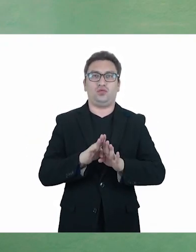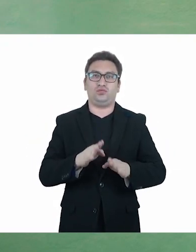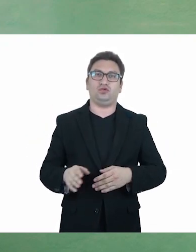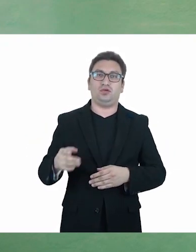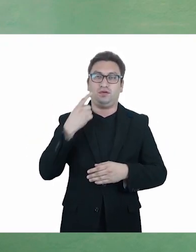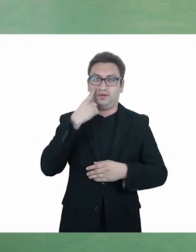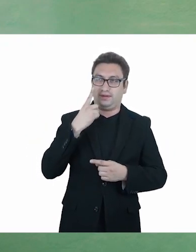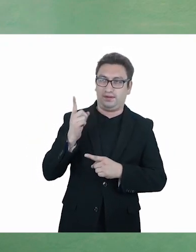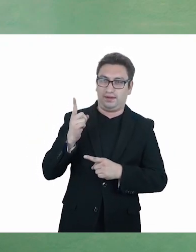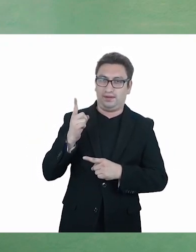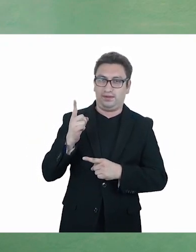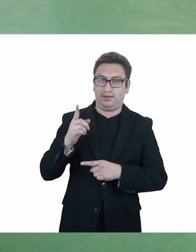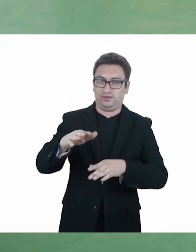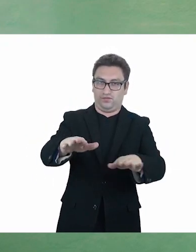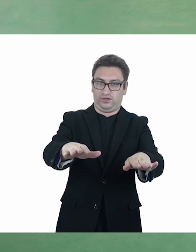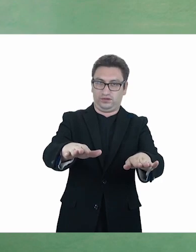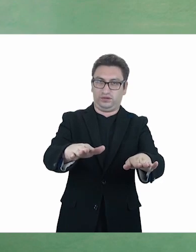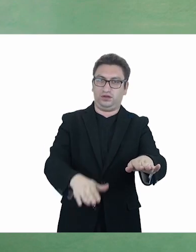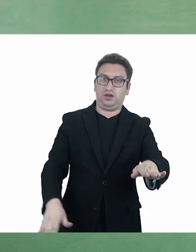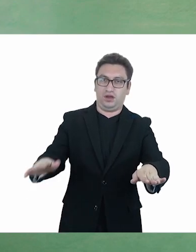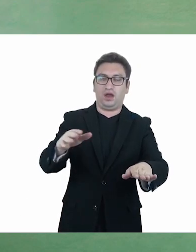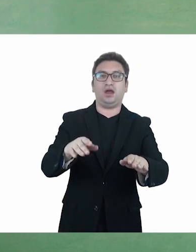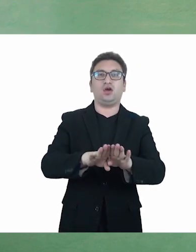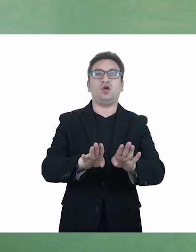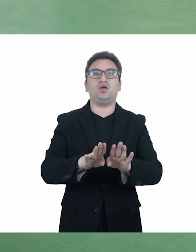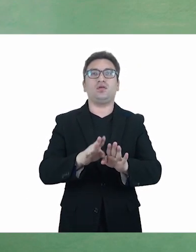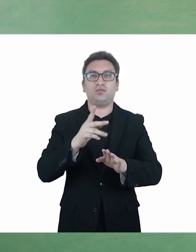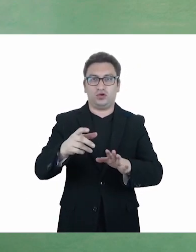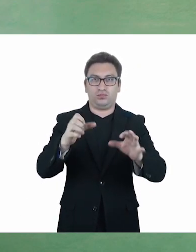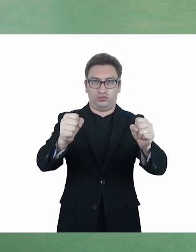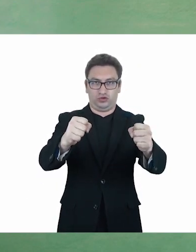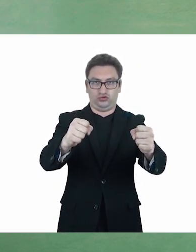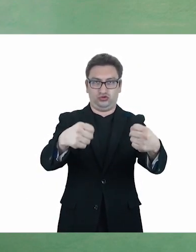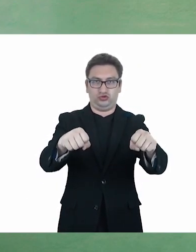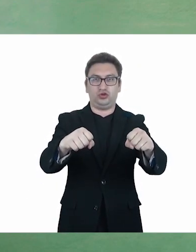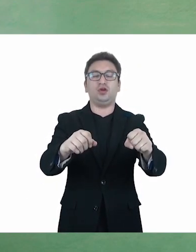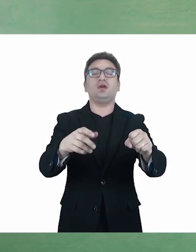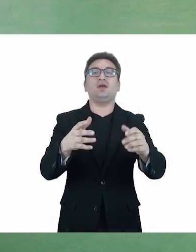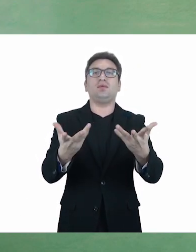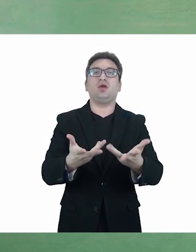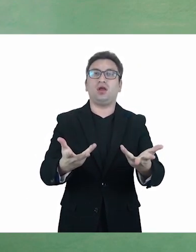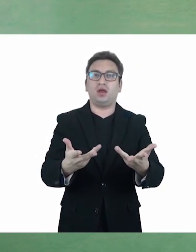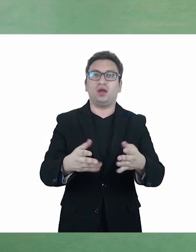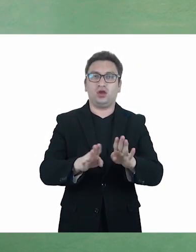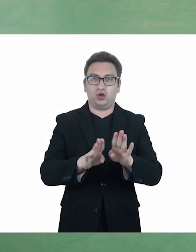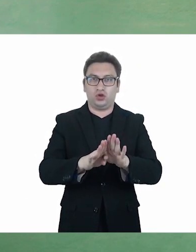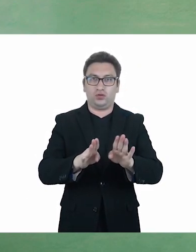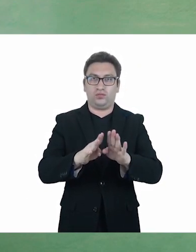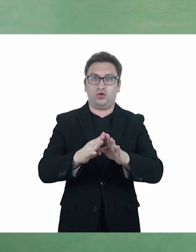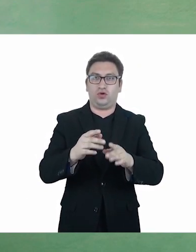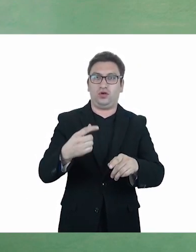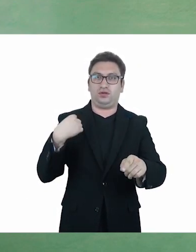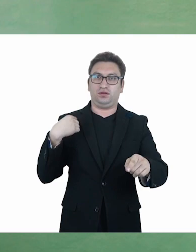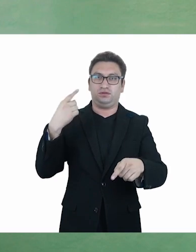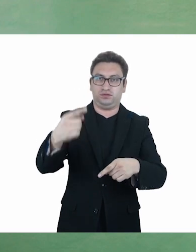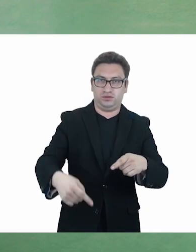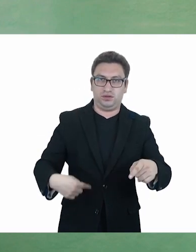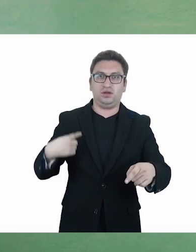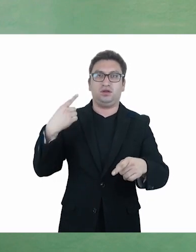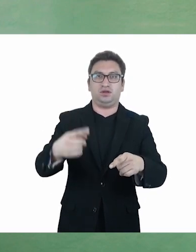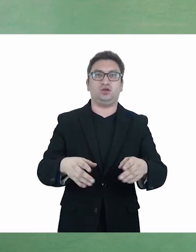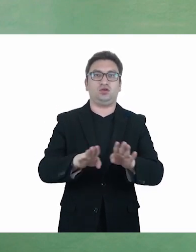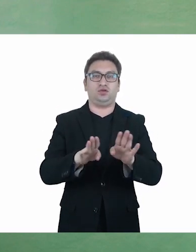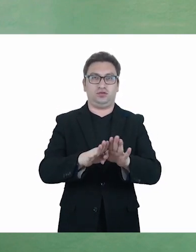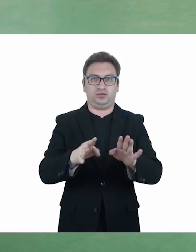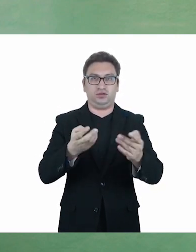haciendo círculos, estirando los brazos hacia enfrente. Luego colocamos nuestros puños cerrados y hacemos círculos de adelante hacia atrás, con